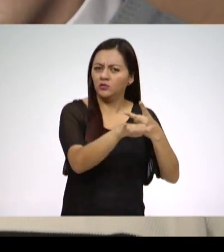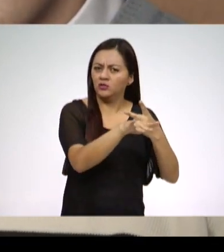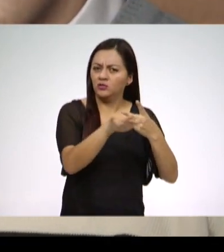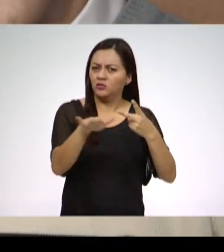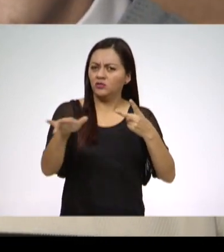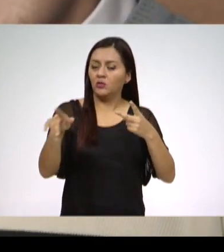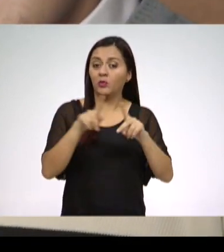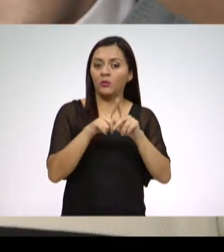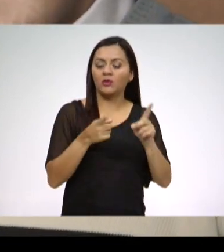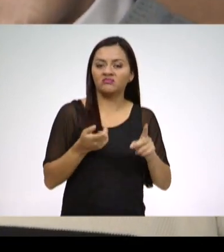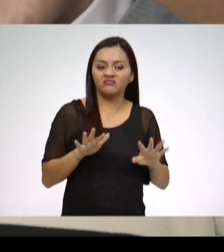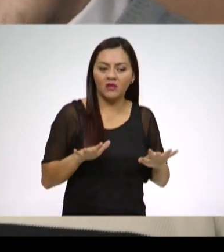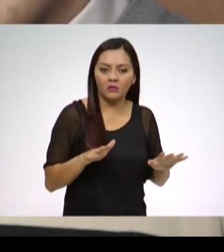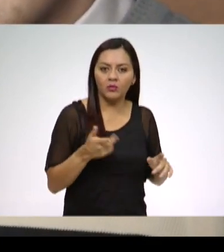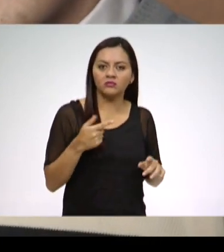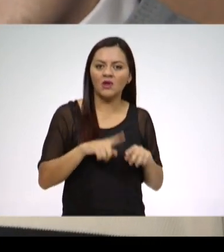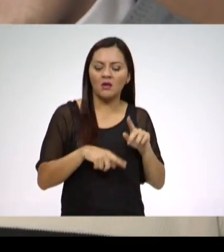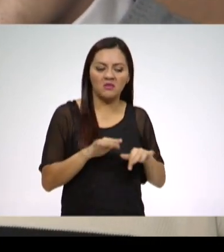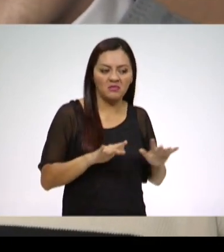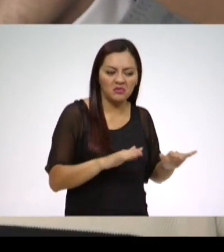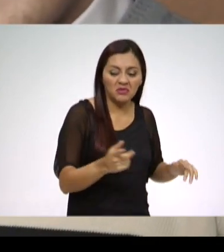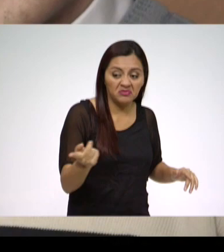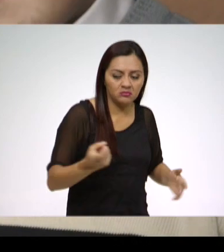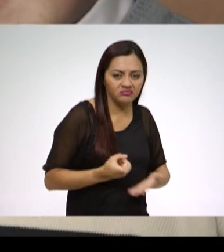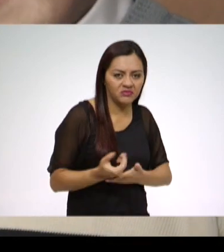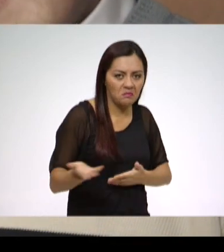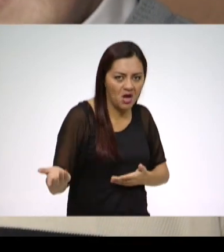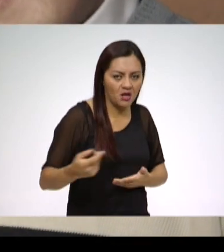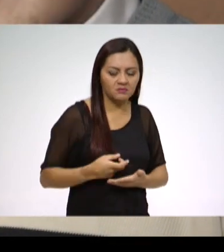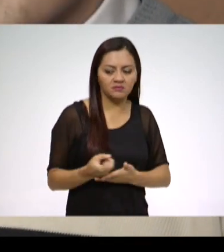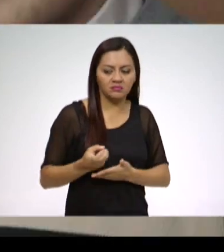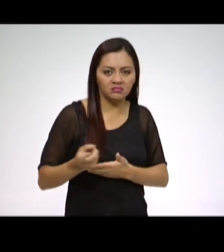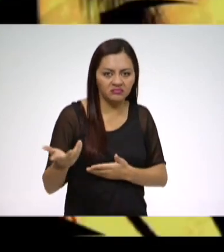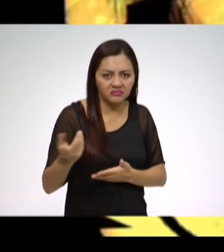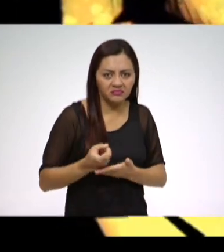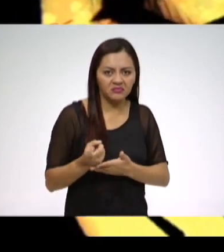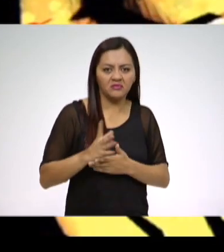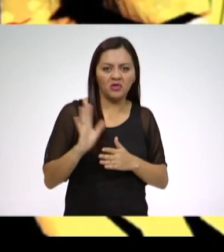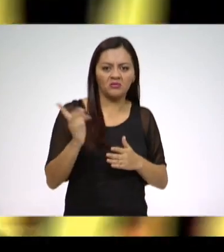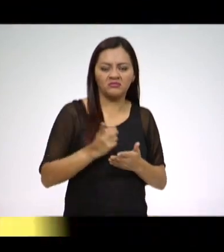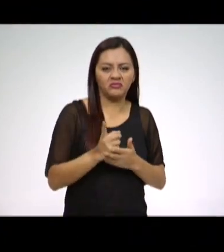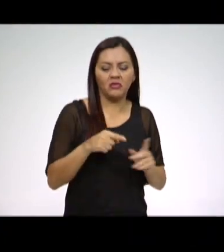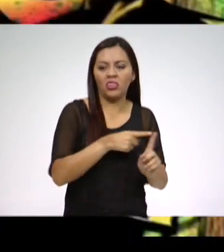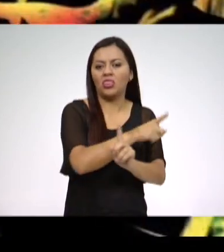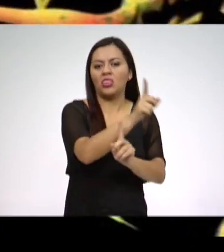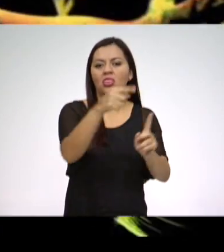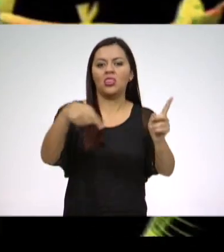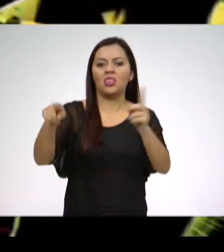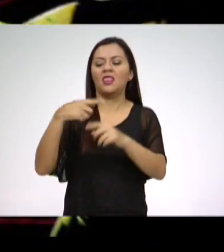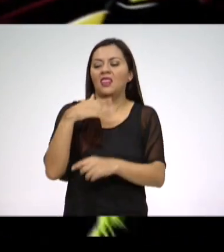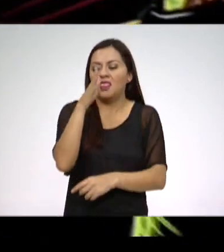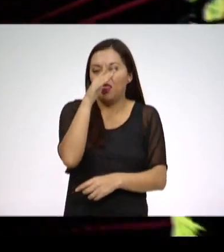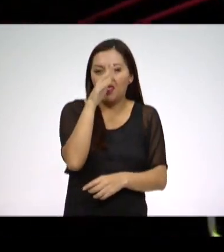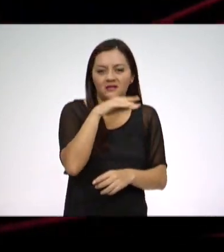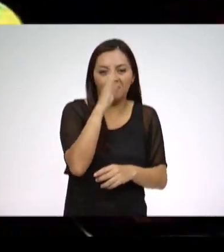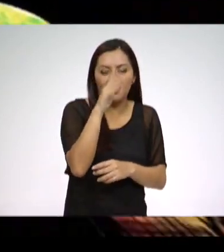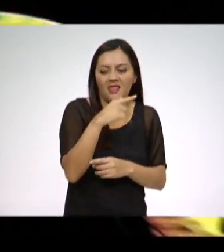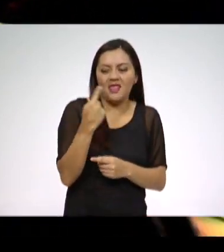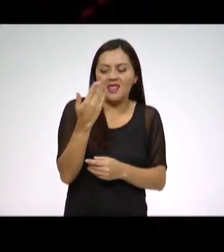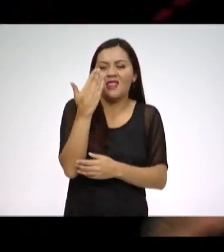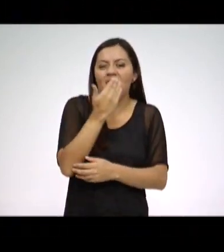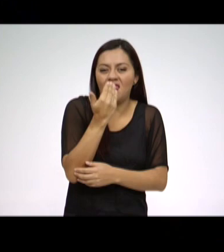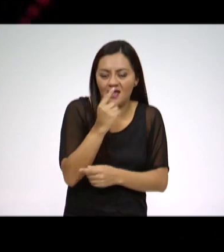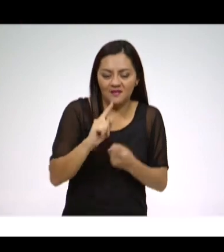tanto poder social, va a hacer que las personas sean actores indirectos, ¿no? Entonces, que se rían frecuentemente de los